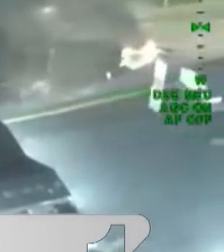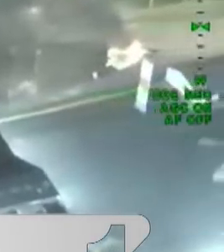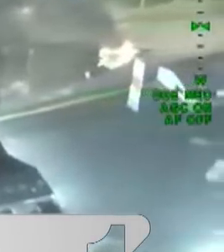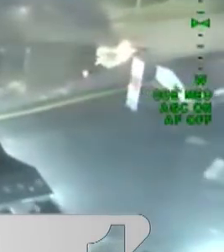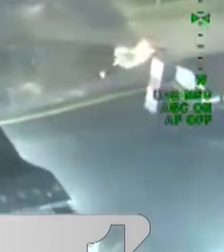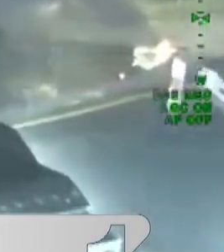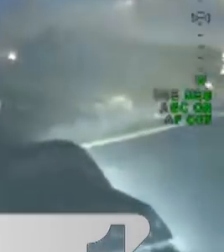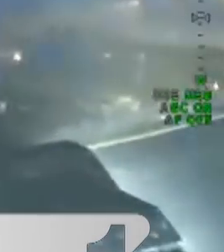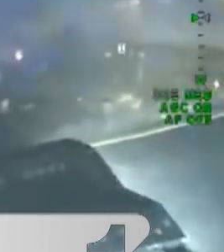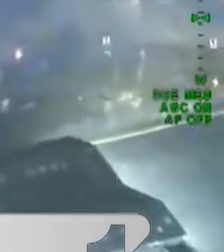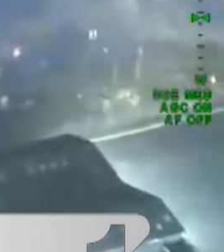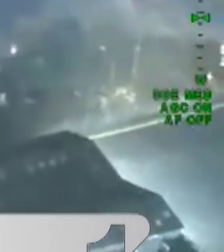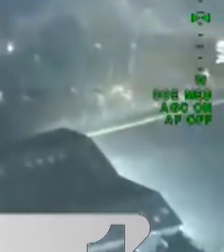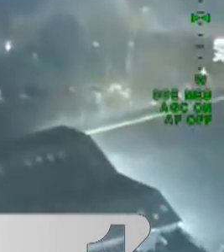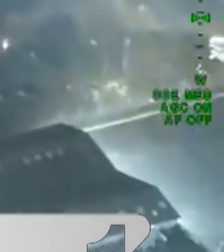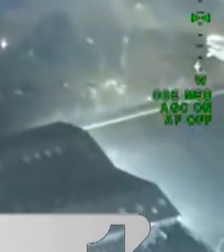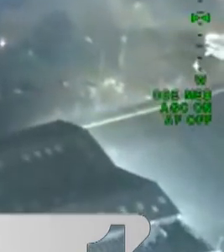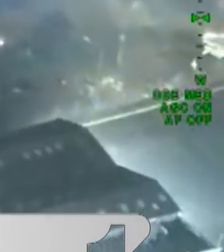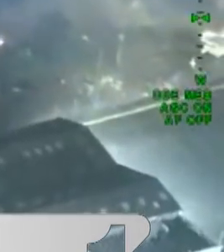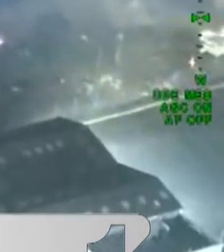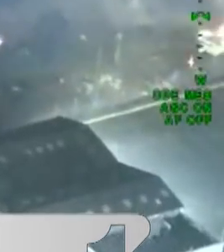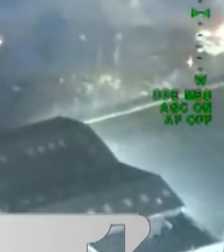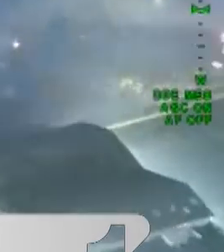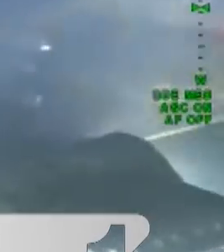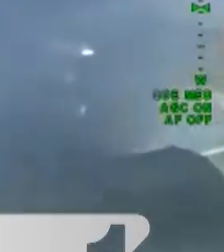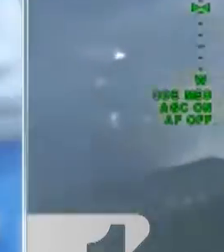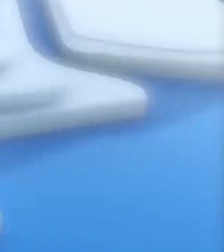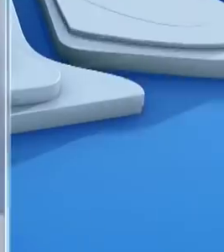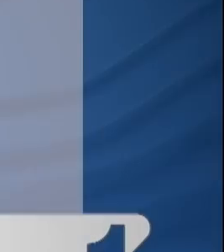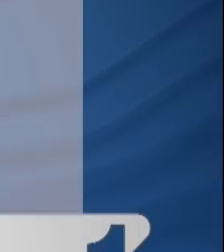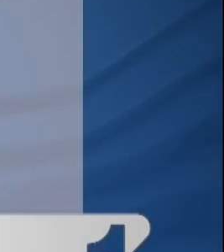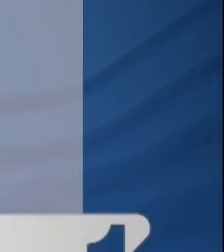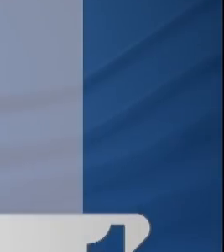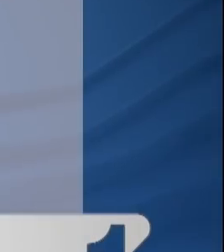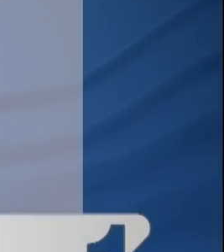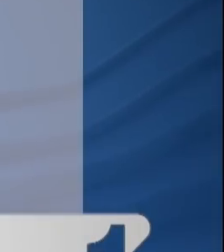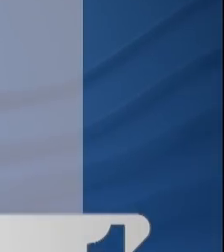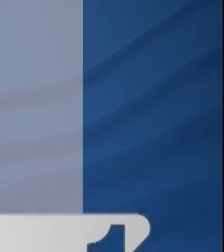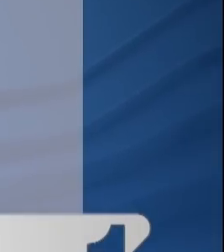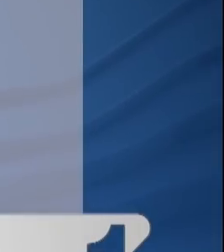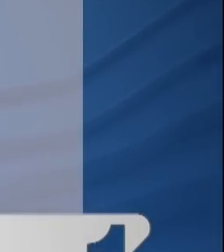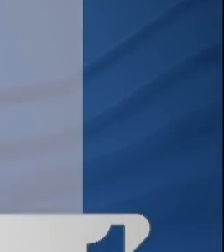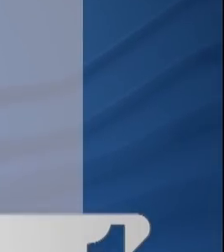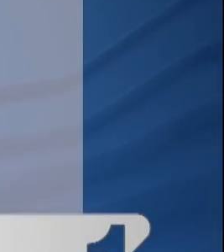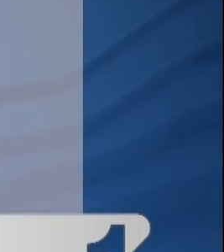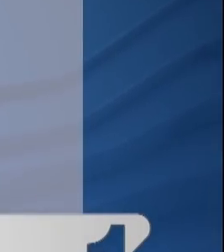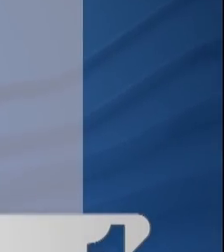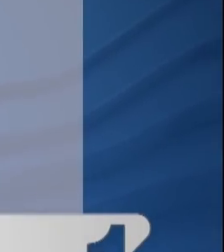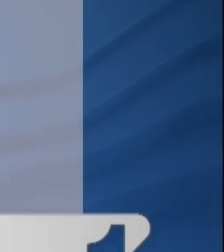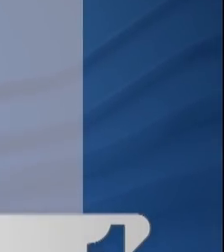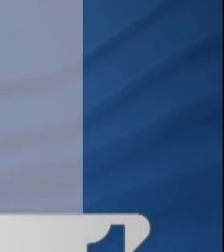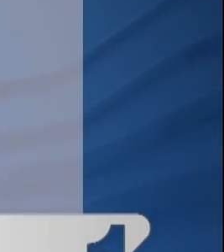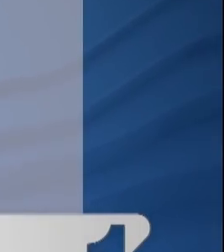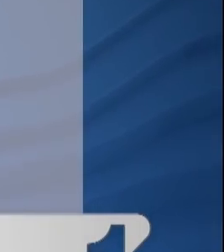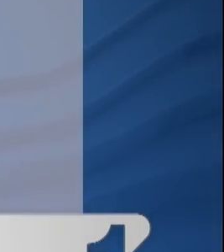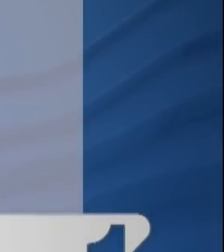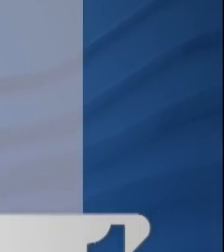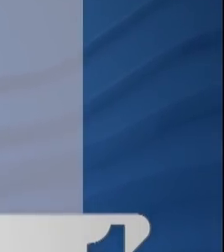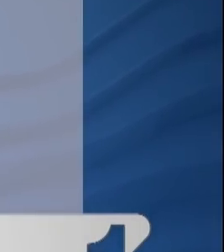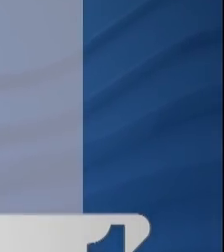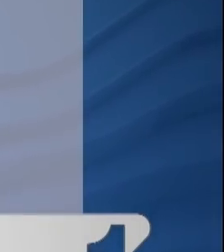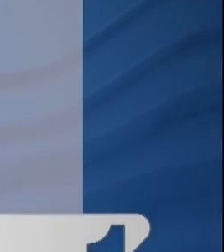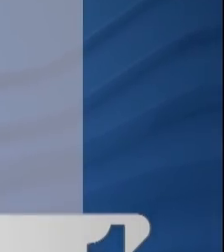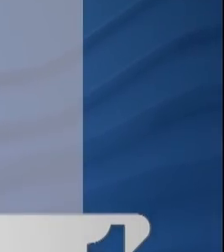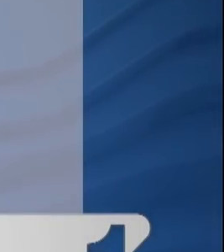fallecidos y más de 30 heridos. Queman la alcaldía. Polémica por video de militares y encapuchados en el Valle del